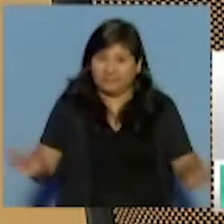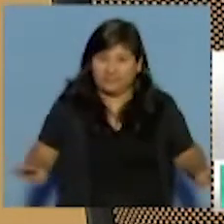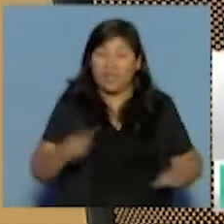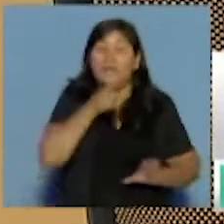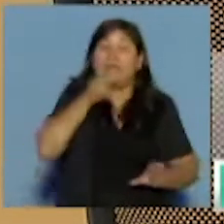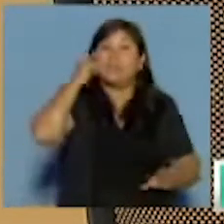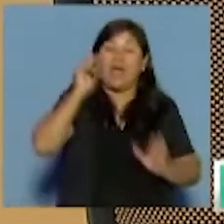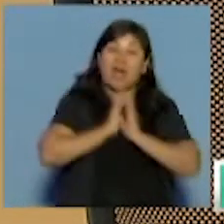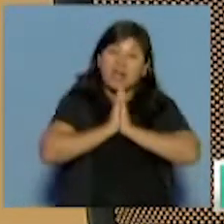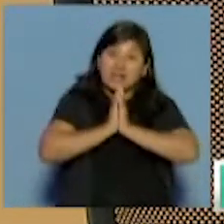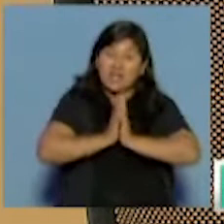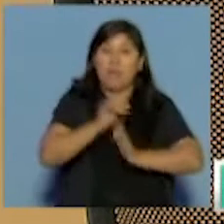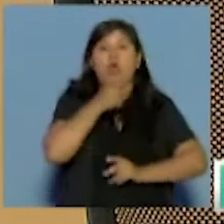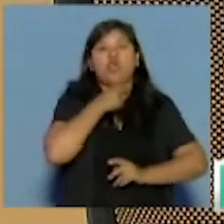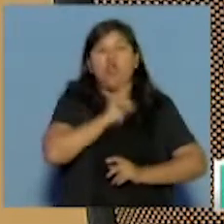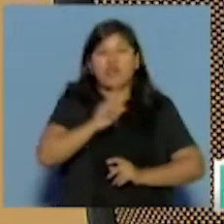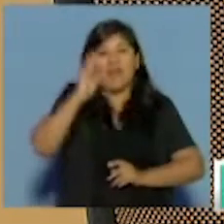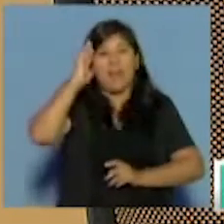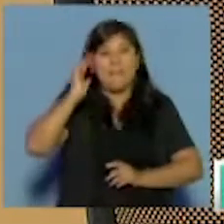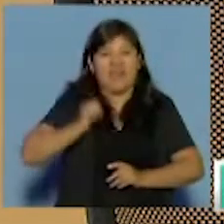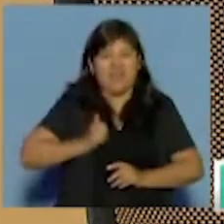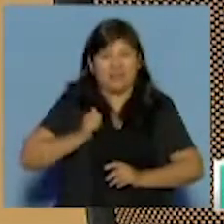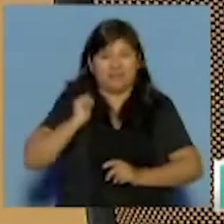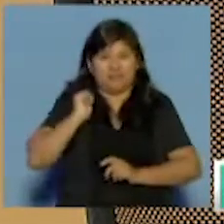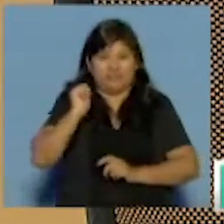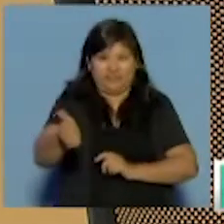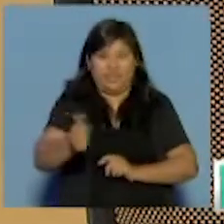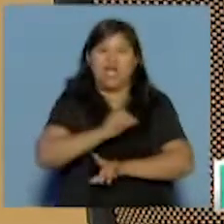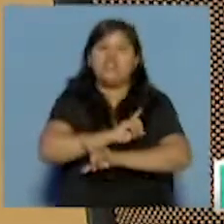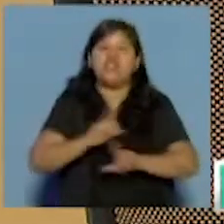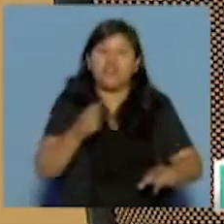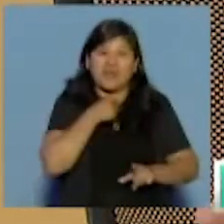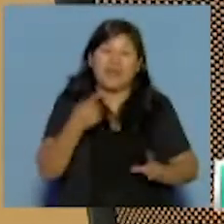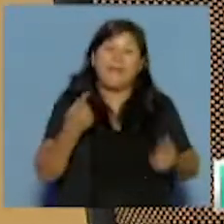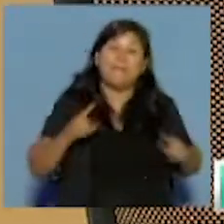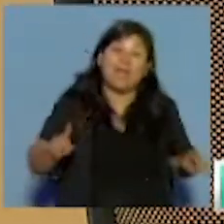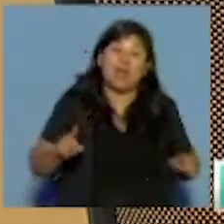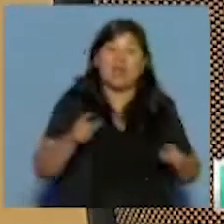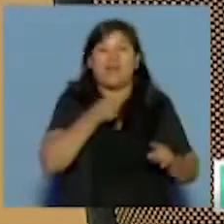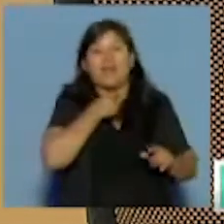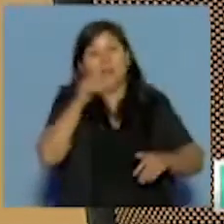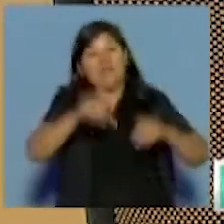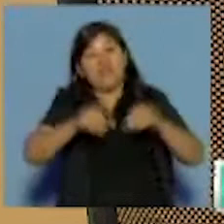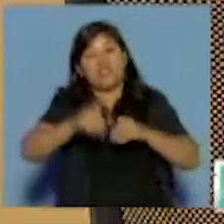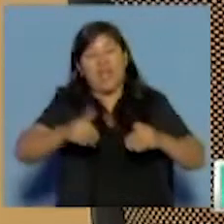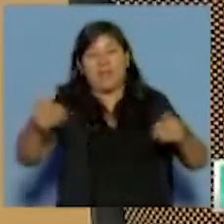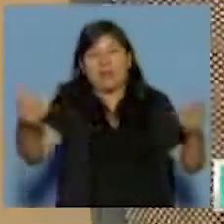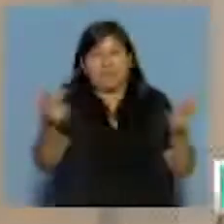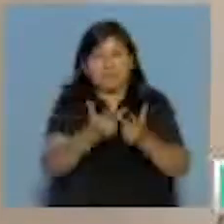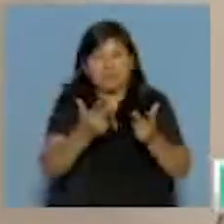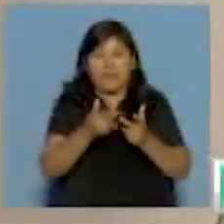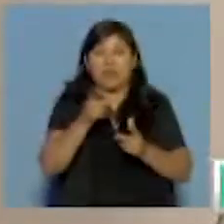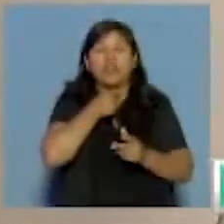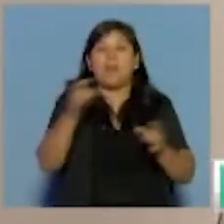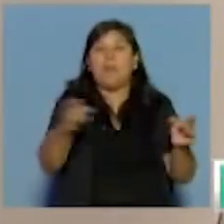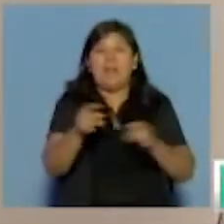pueda llegar a una solución charlando y dialogando que para eso uno vota a los políticos no para que dialogue no para que se peleen digo esperemos entonces